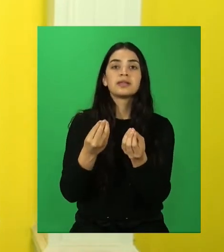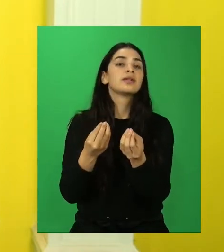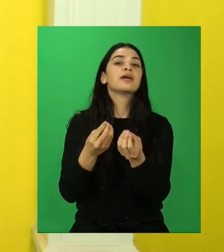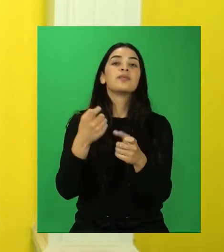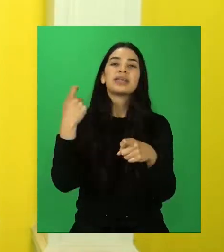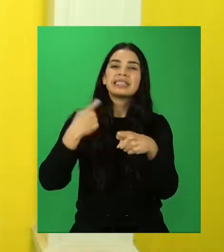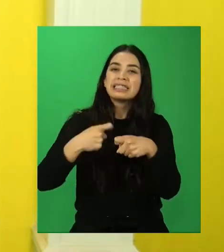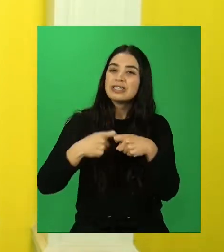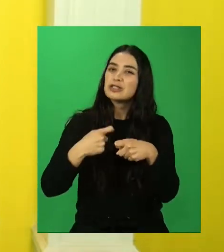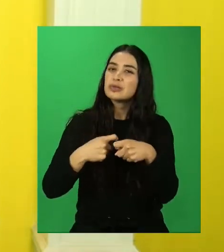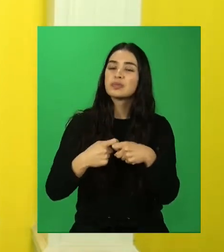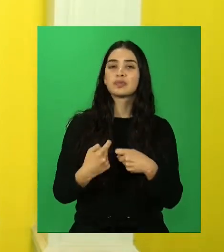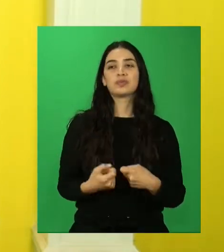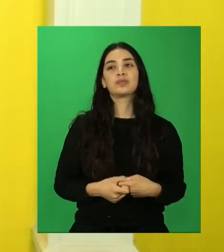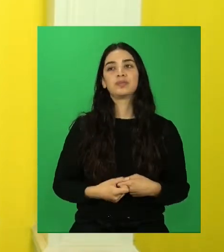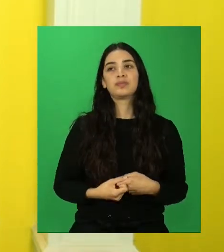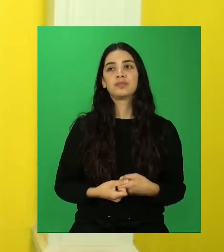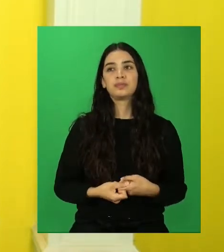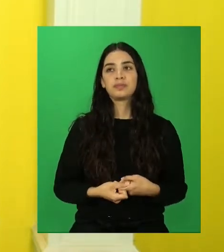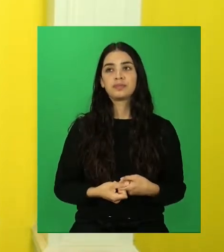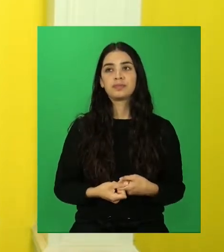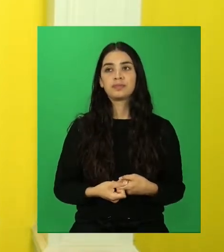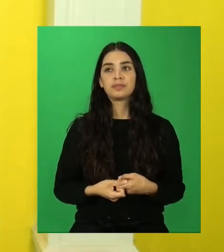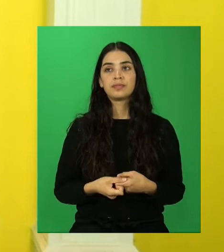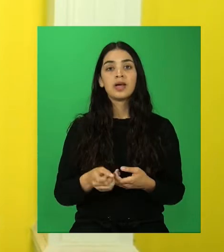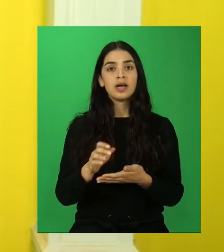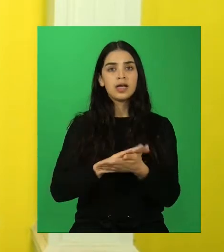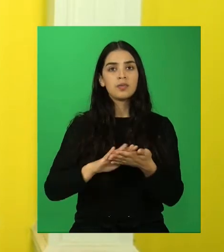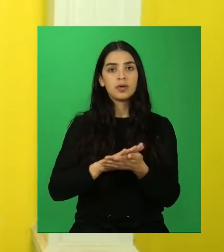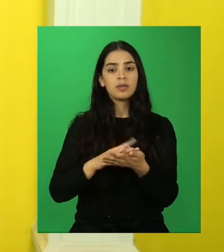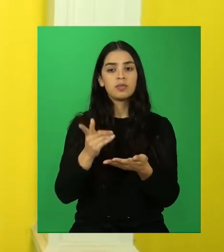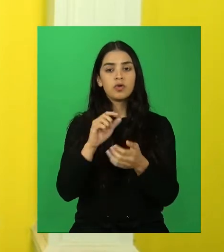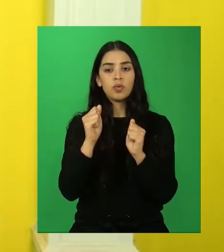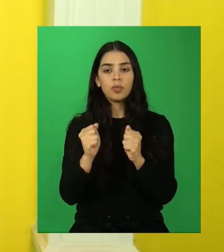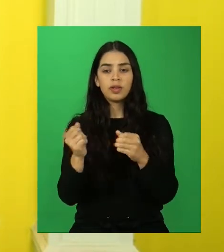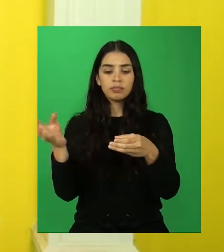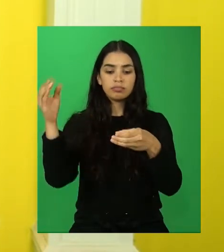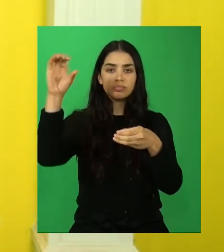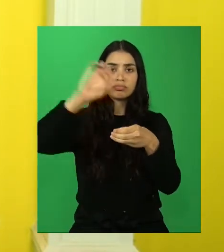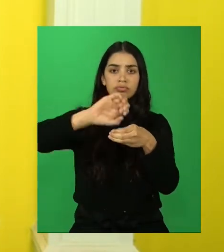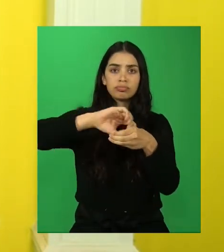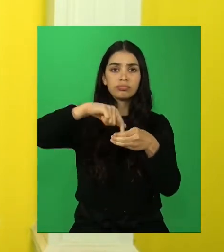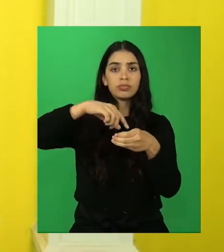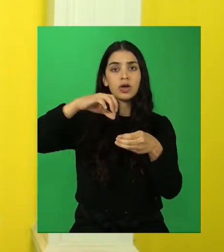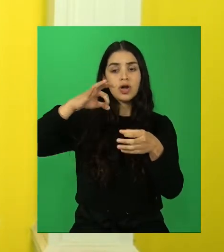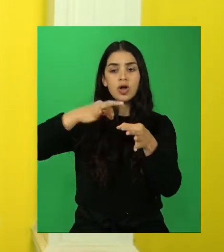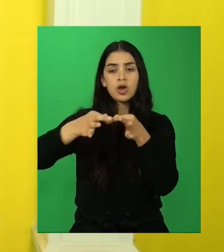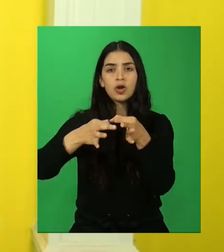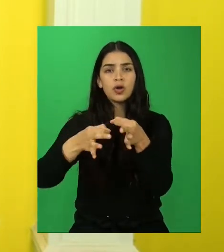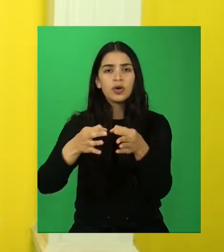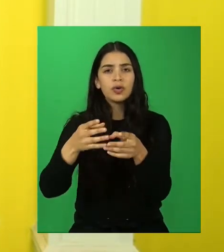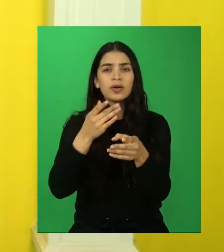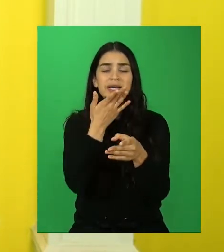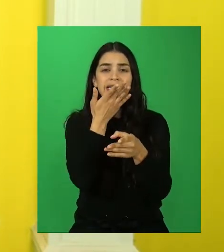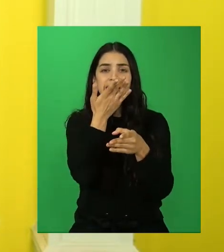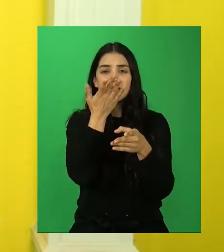de hielo, tratando de meterlo en un vaso, no cabe. ¿Por qué? Porque ya tiene su